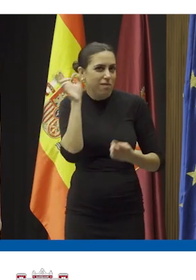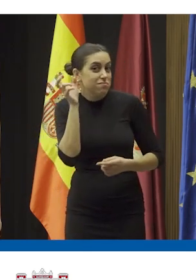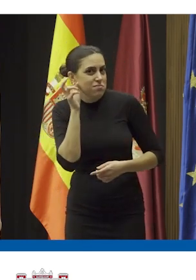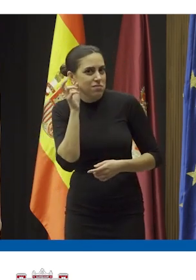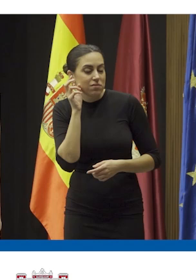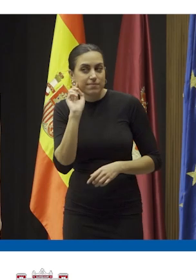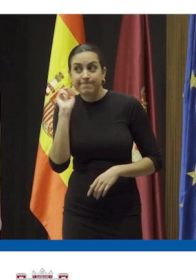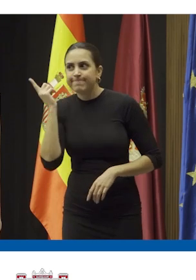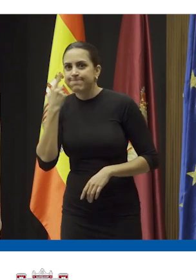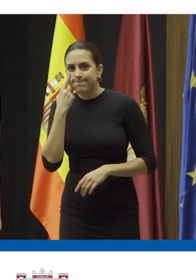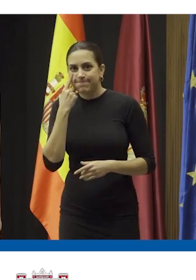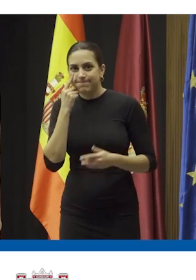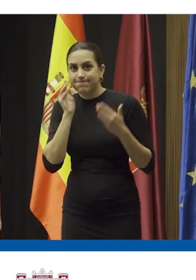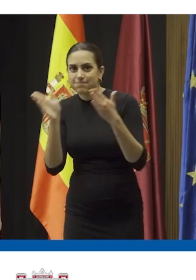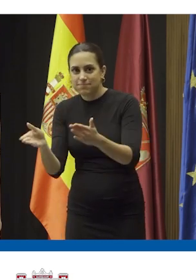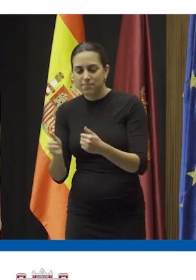persona más